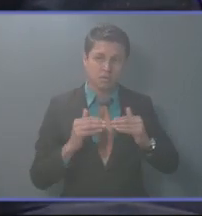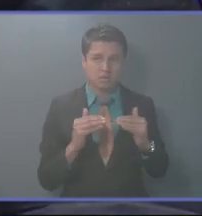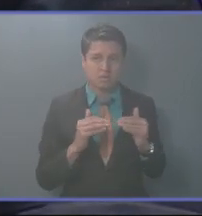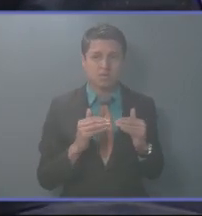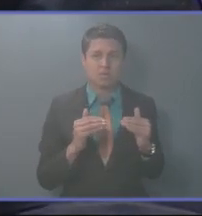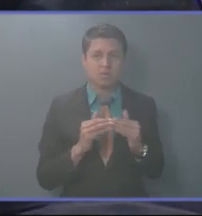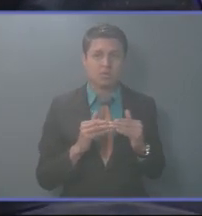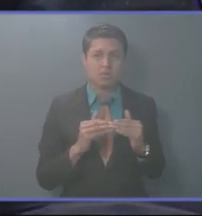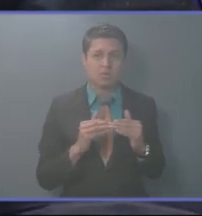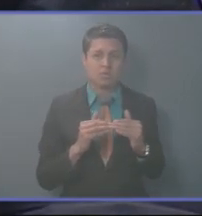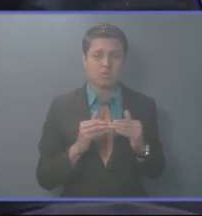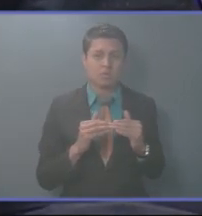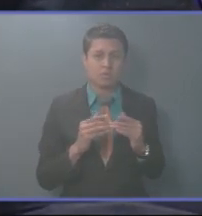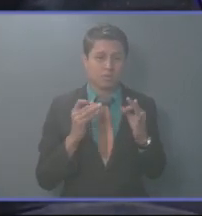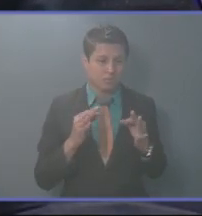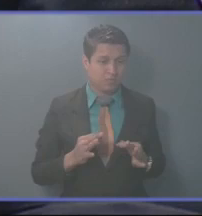flexibilización